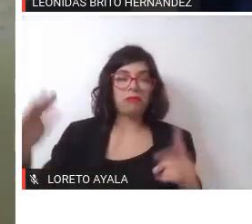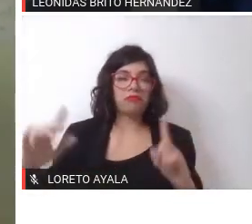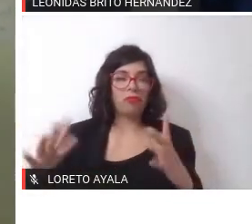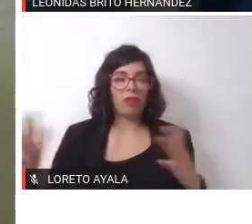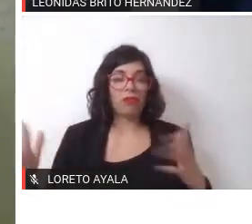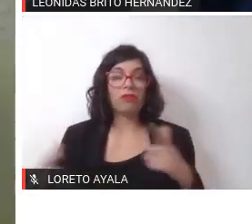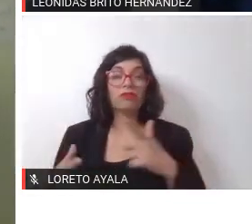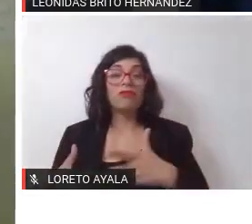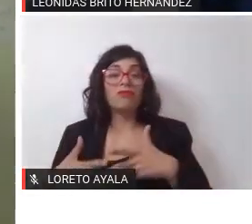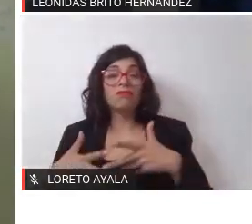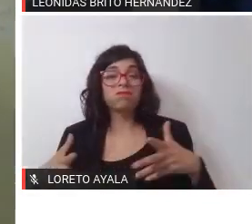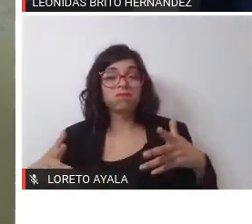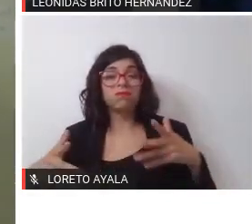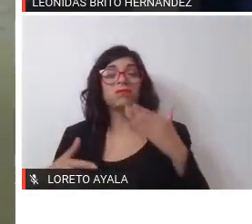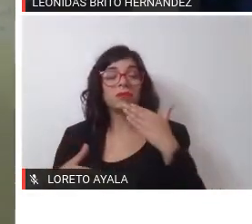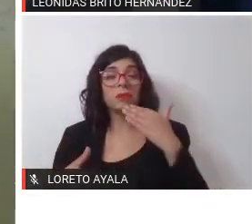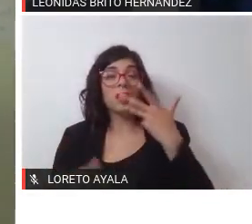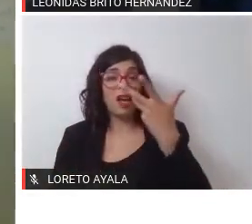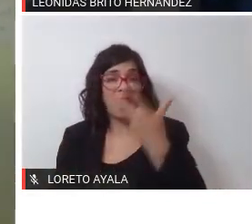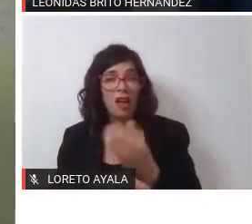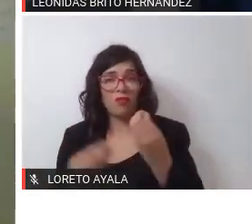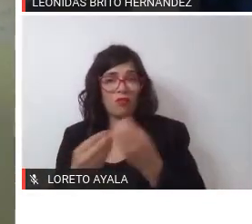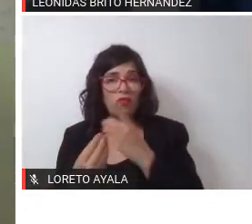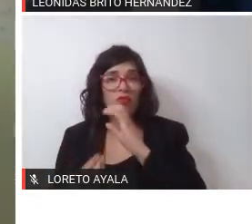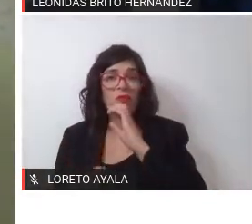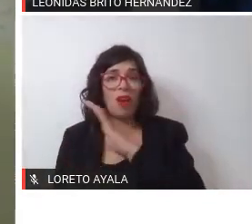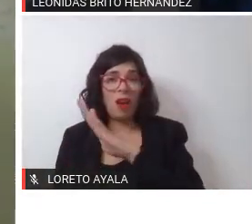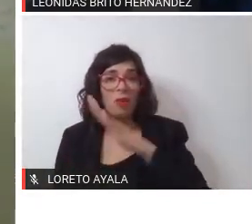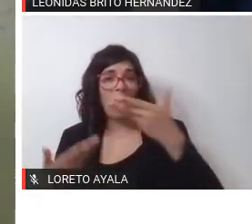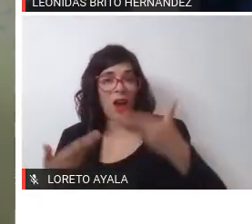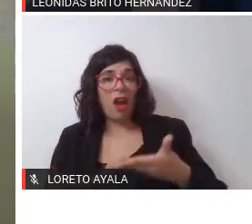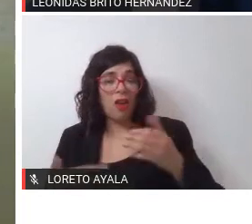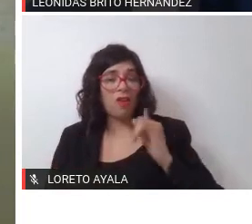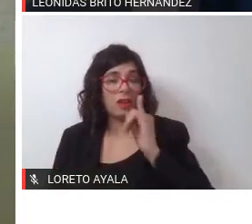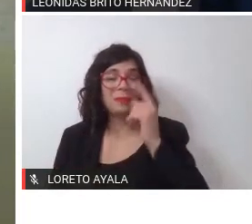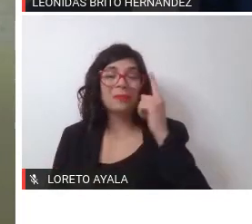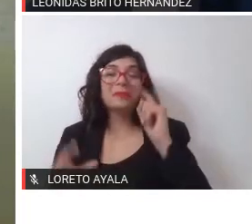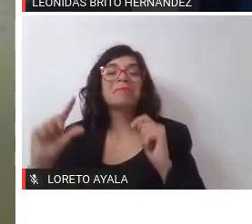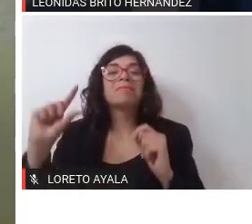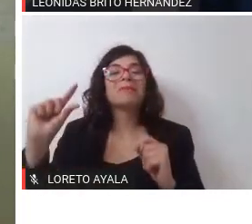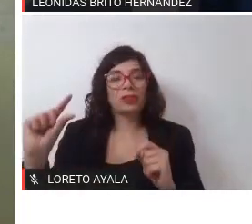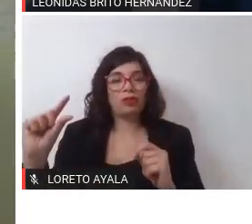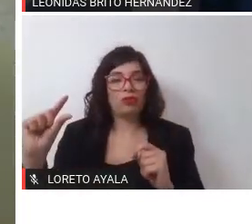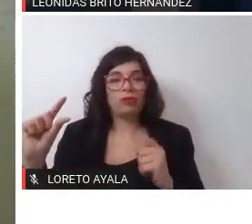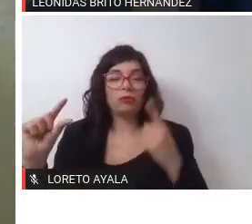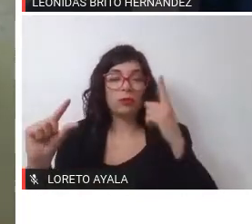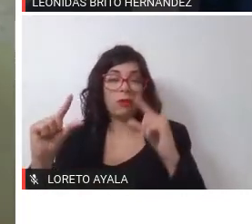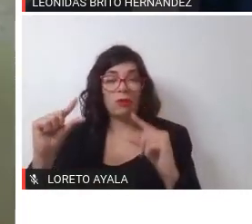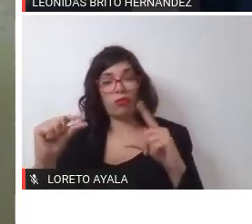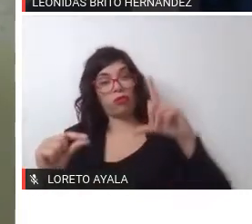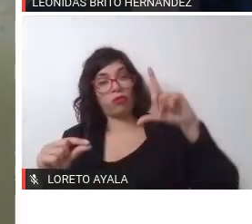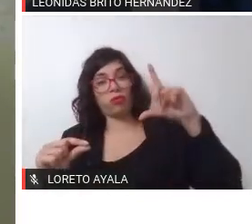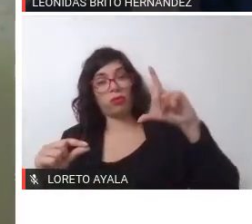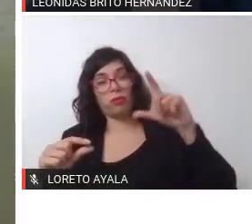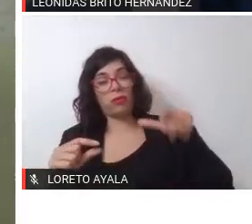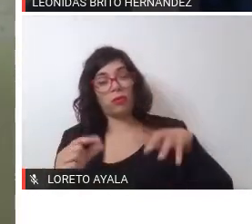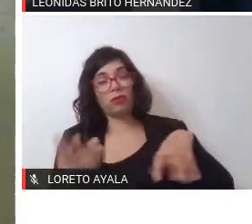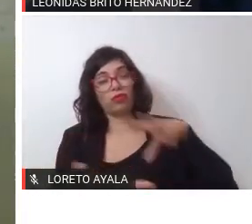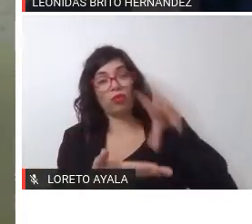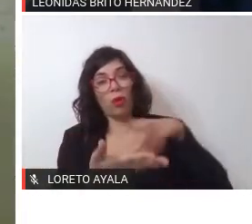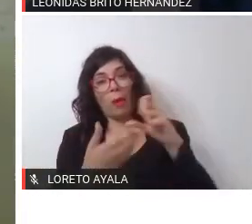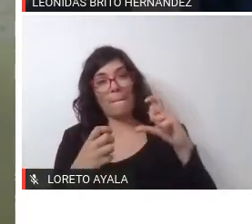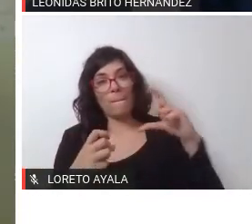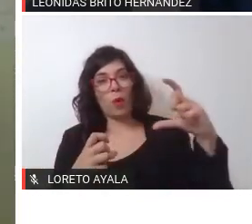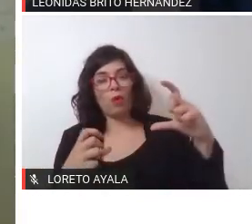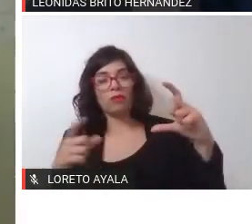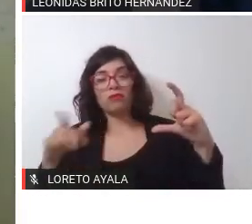obesidad también lo tenemos en el mundo rural hoy día, pero sí es menor, pero no así una cosa así, en el mundo rural todos los